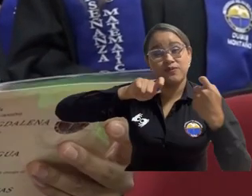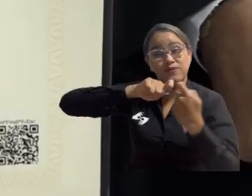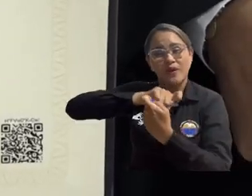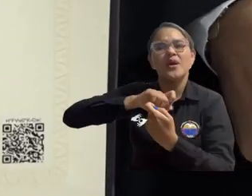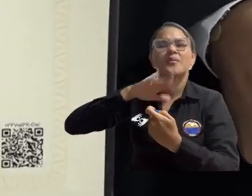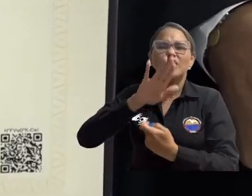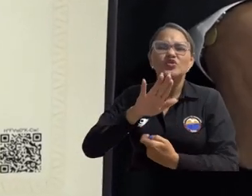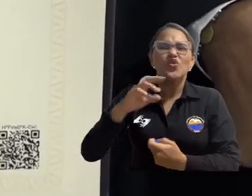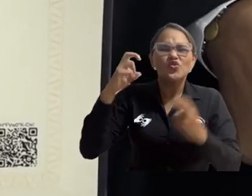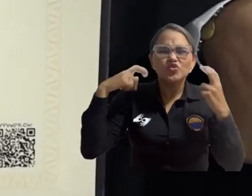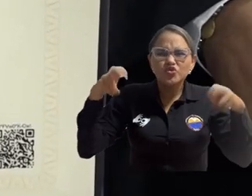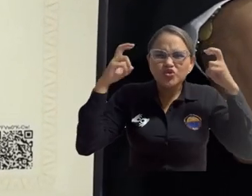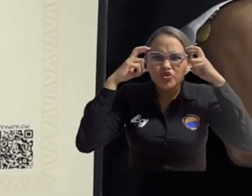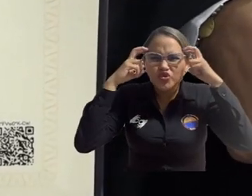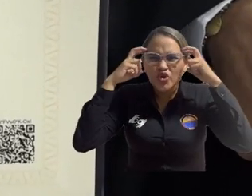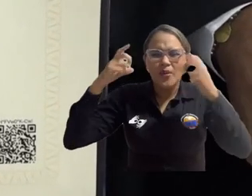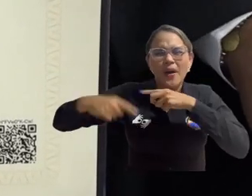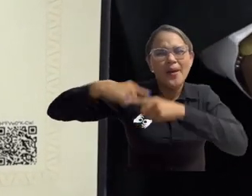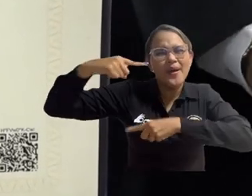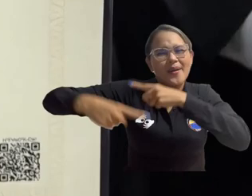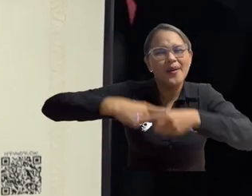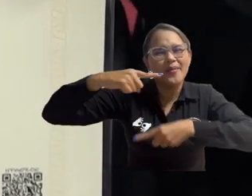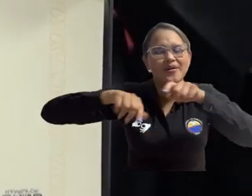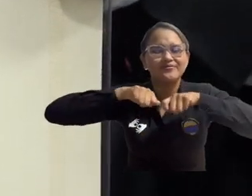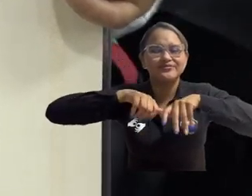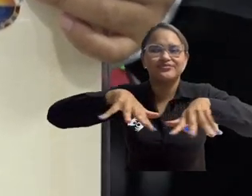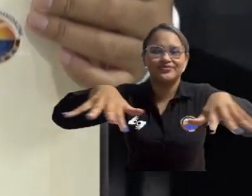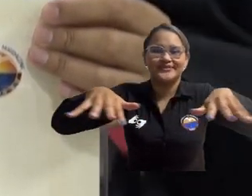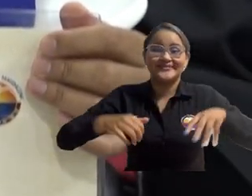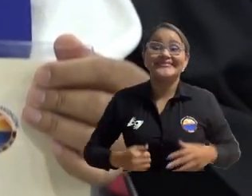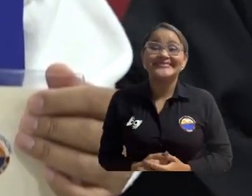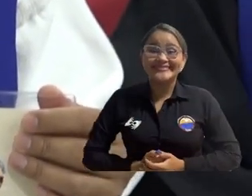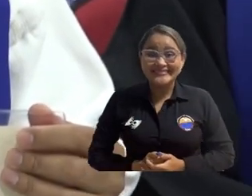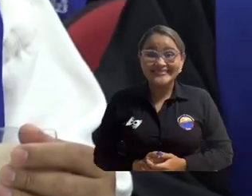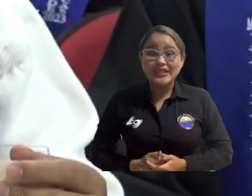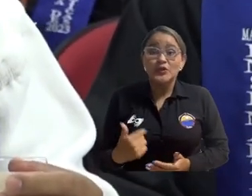difundir el conocimiento ancestral. Muy orgulloso de lograr